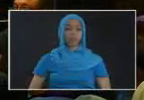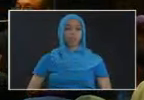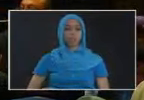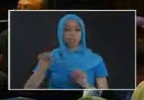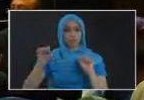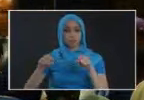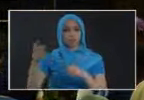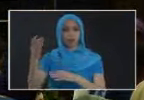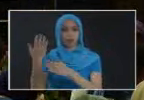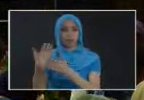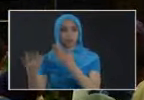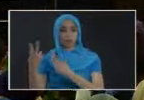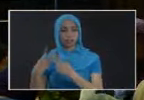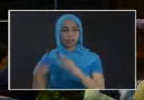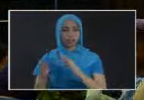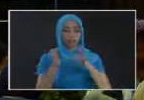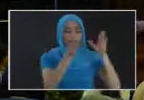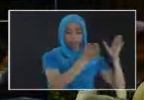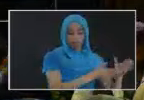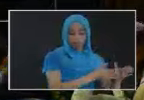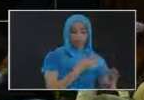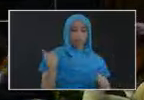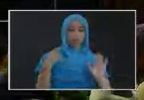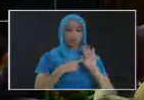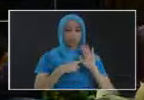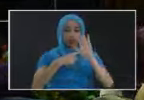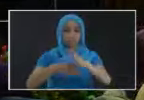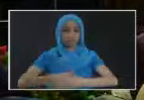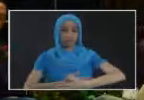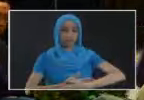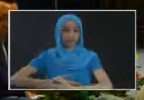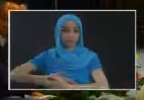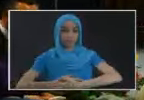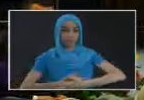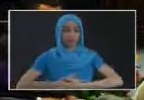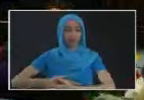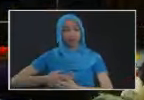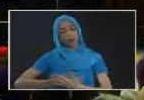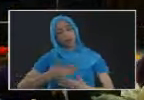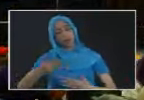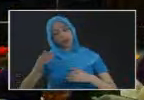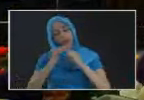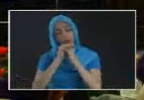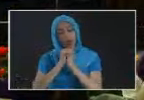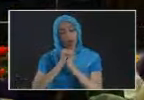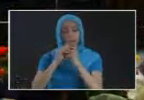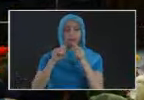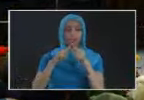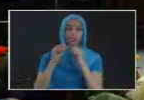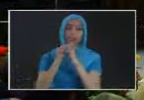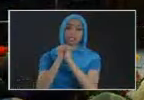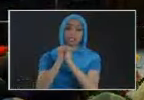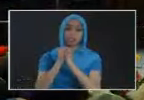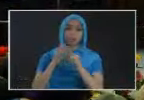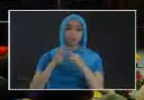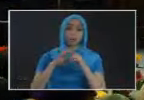aquí a mi lado izquierdo para presentar a sus bebés. Vamos a orar por las peticiones de oración